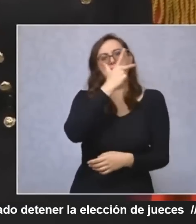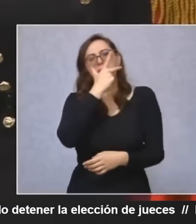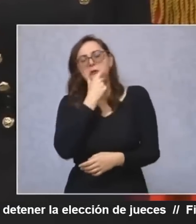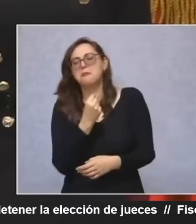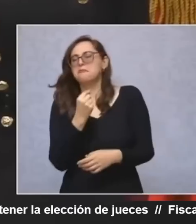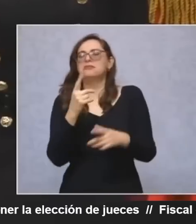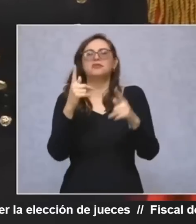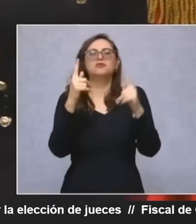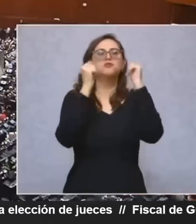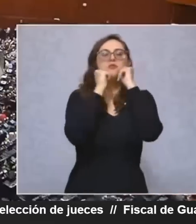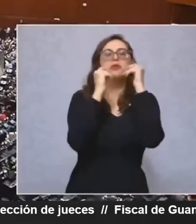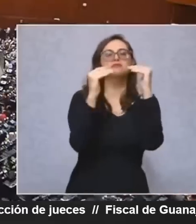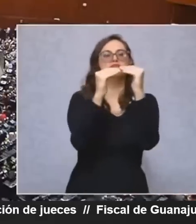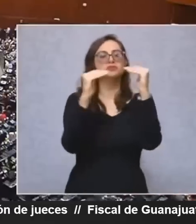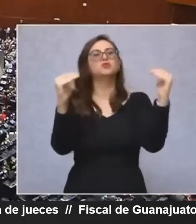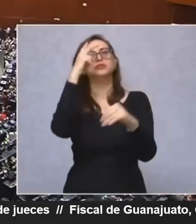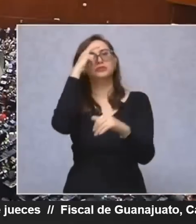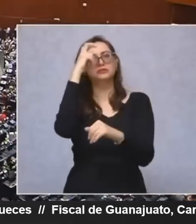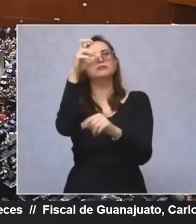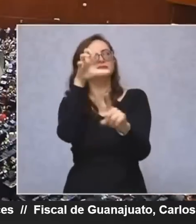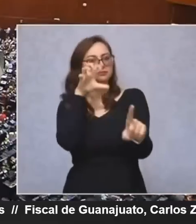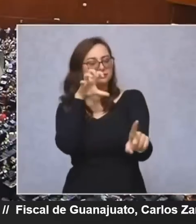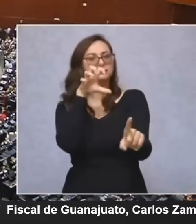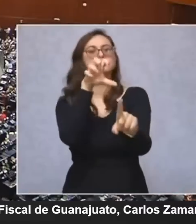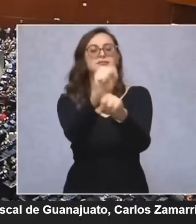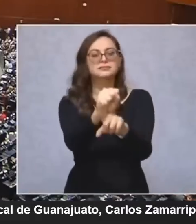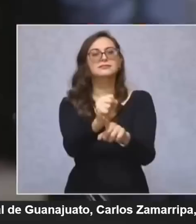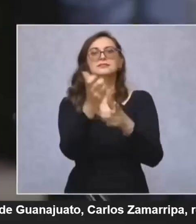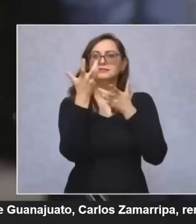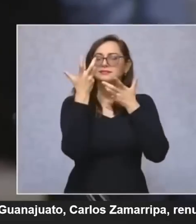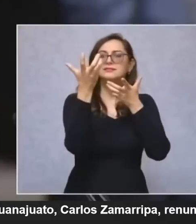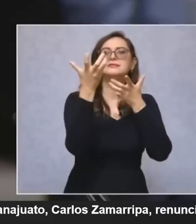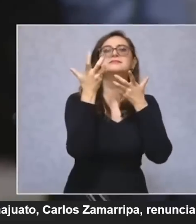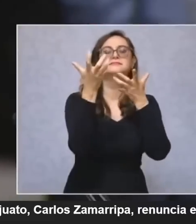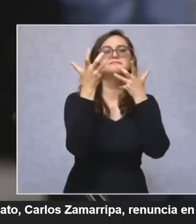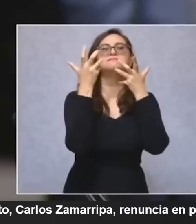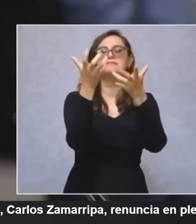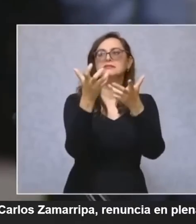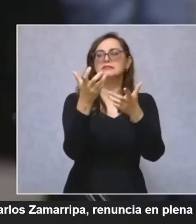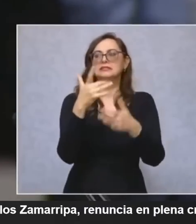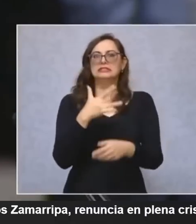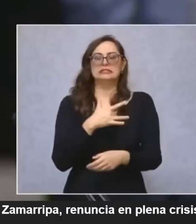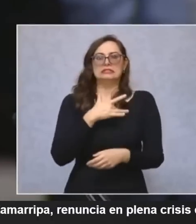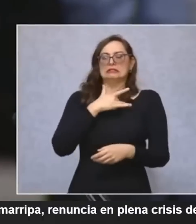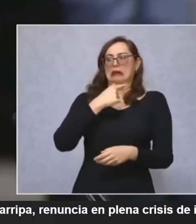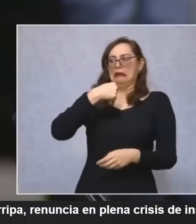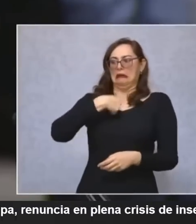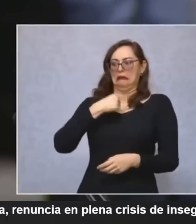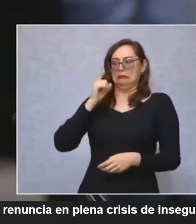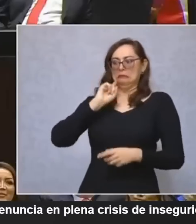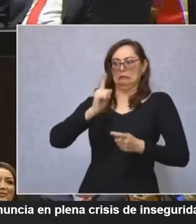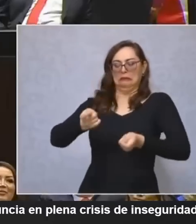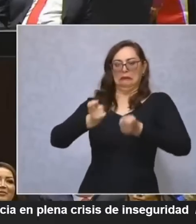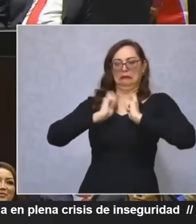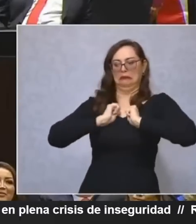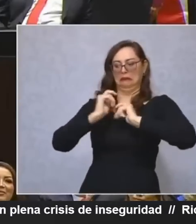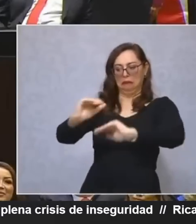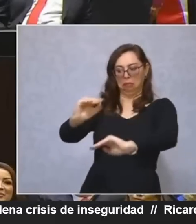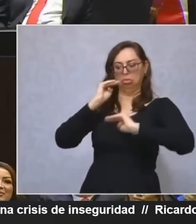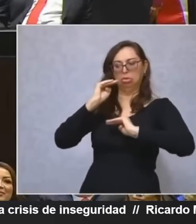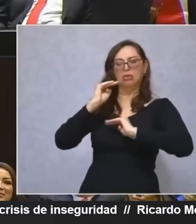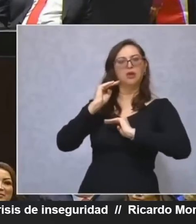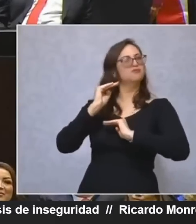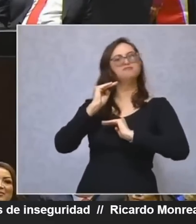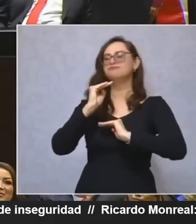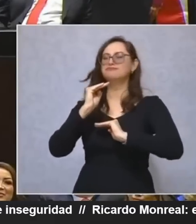hombres, podemos realizar sueños y deseos sin que nuestro sexo determine nuestro